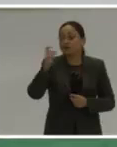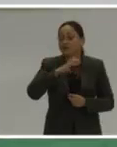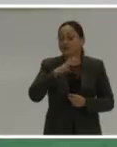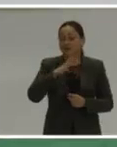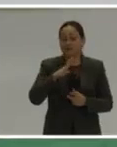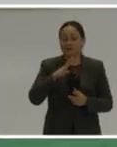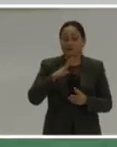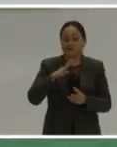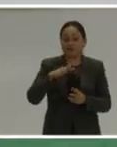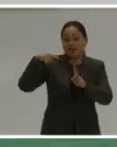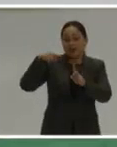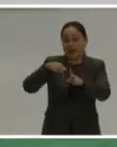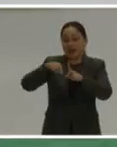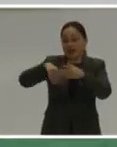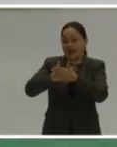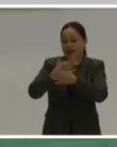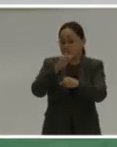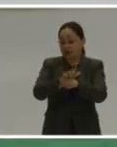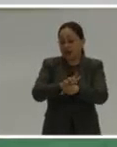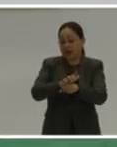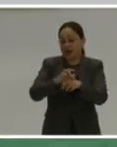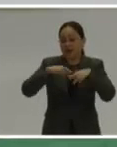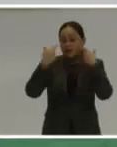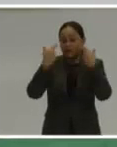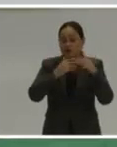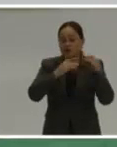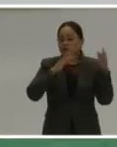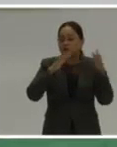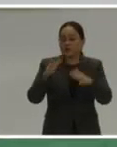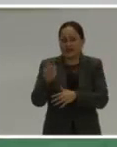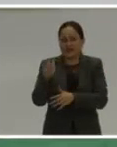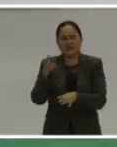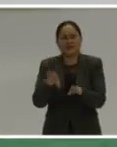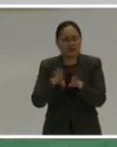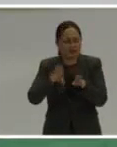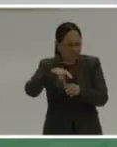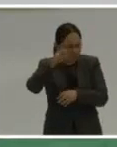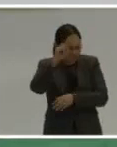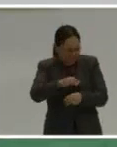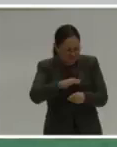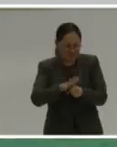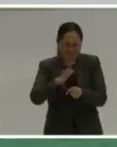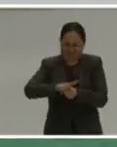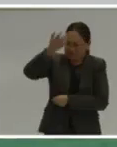la mujer la que… ¿no? Es una muy buena experiencia.